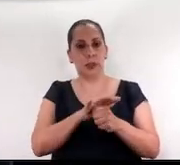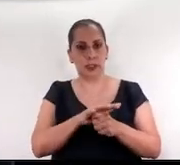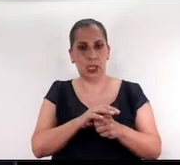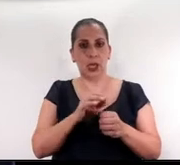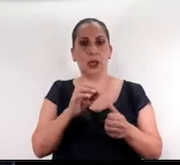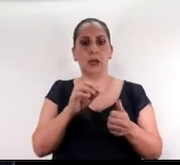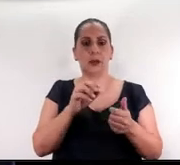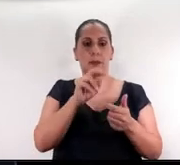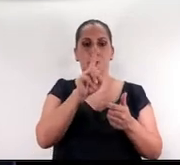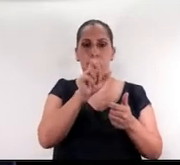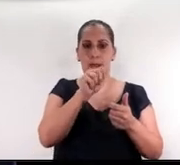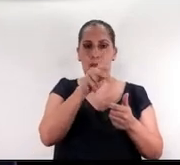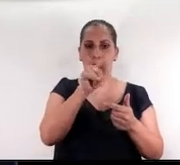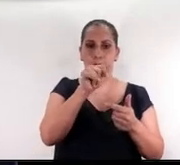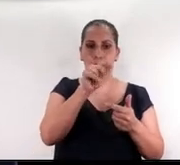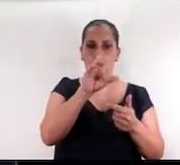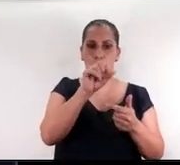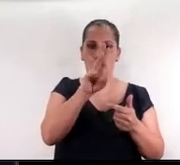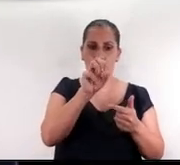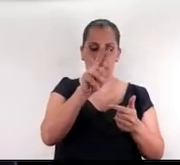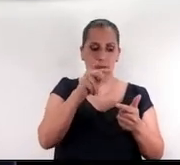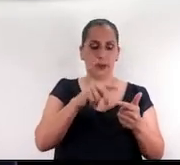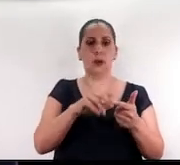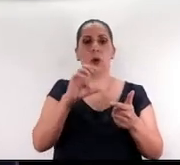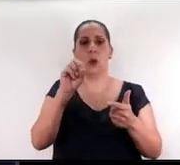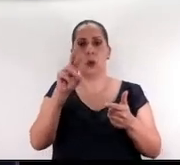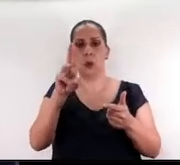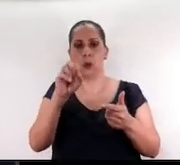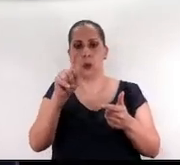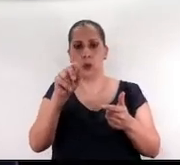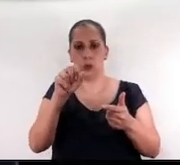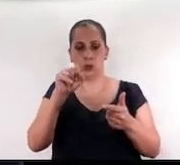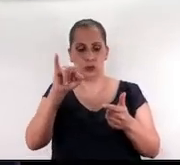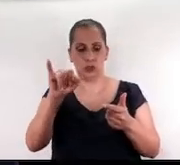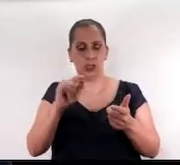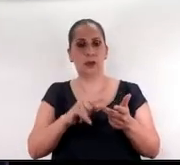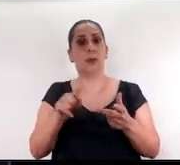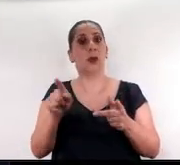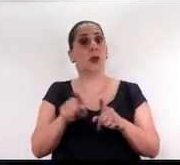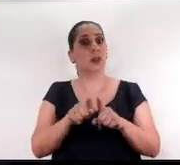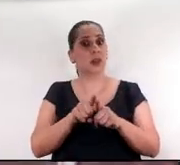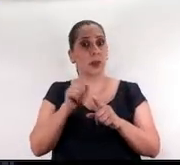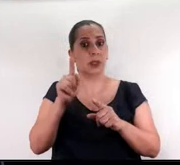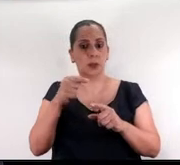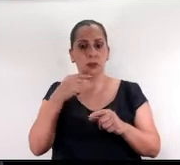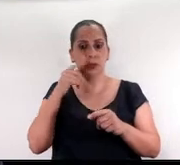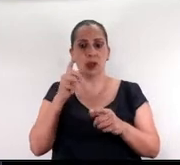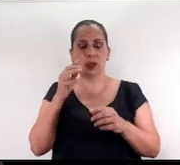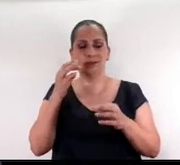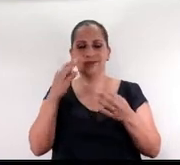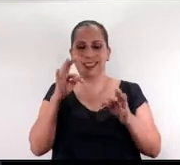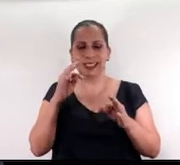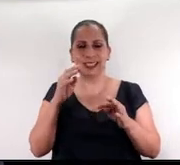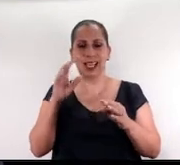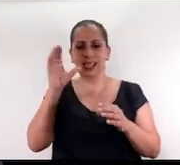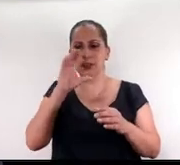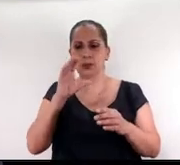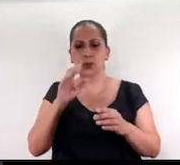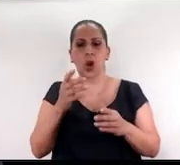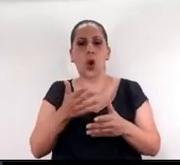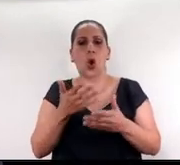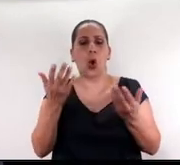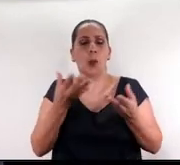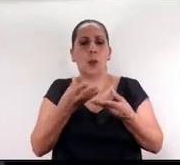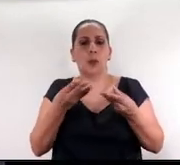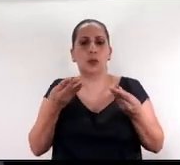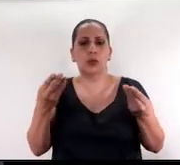Orosi, pero al mismo tiempo deberíamos buscar una fórmula en que vuelva a haber, aunque no se vuelva a paralizar